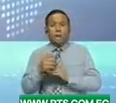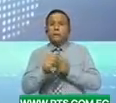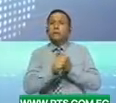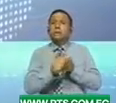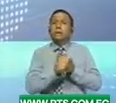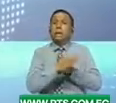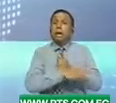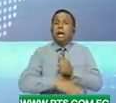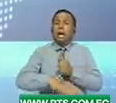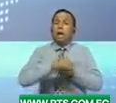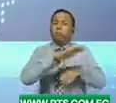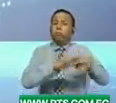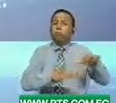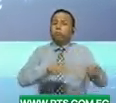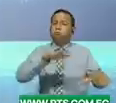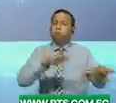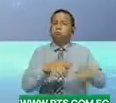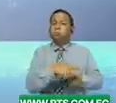Salado,